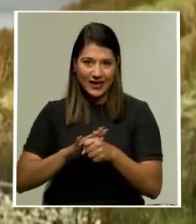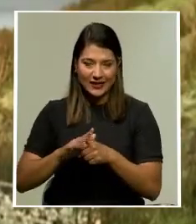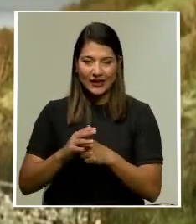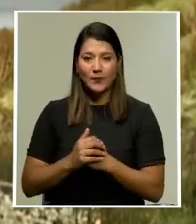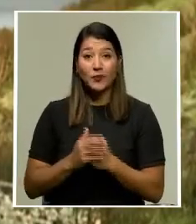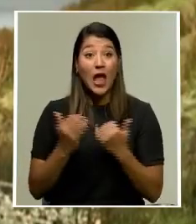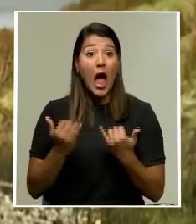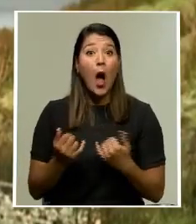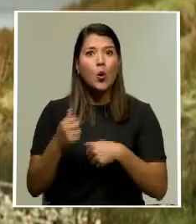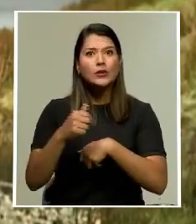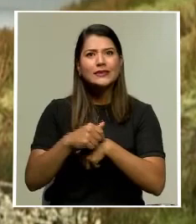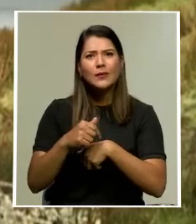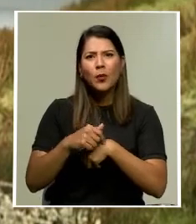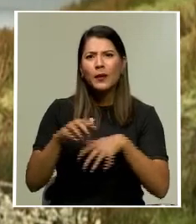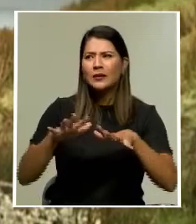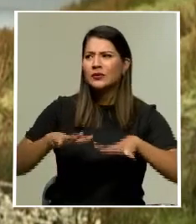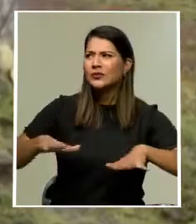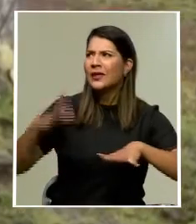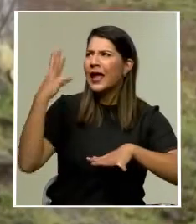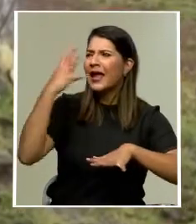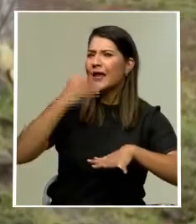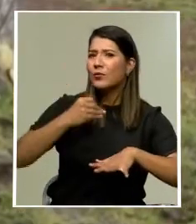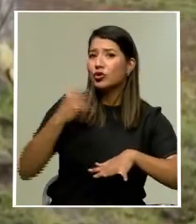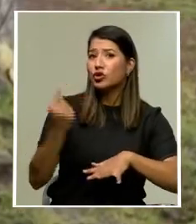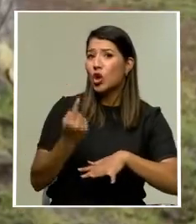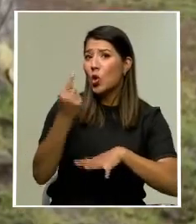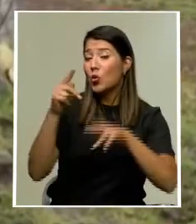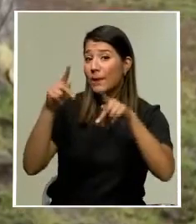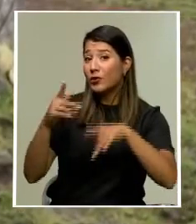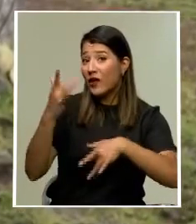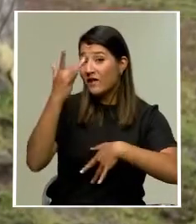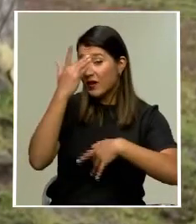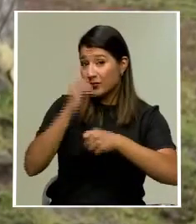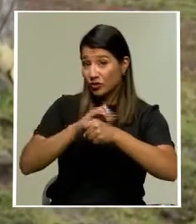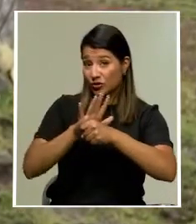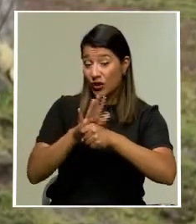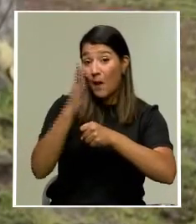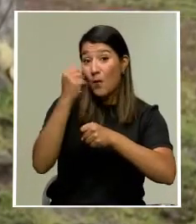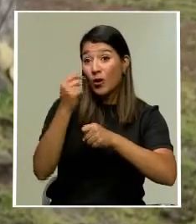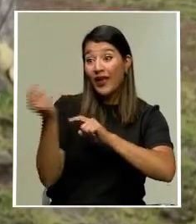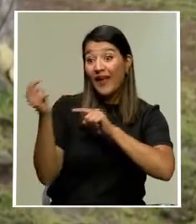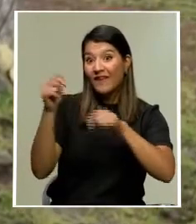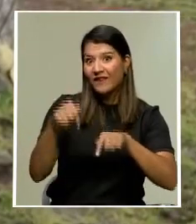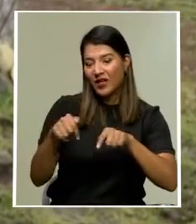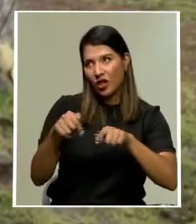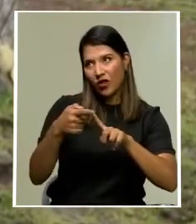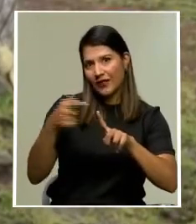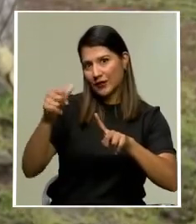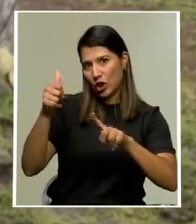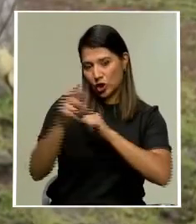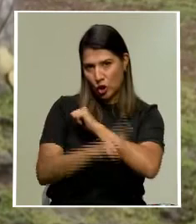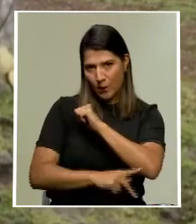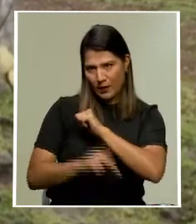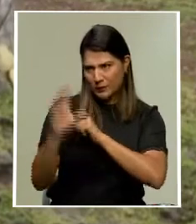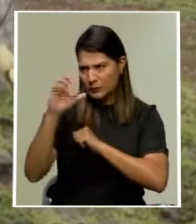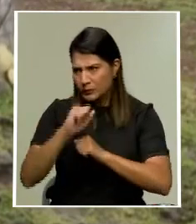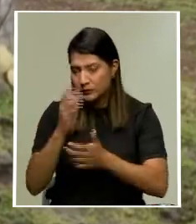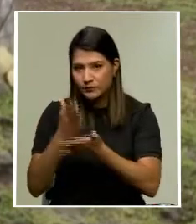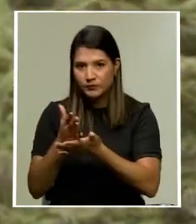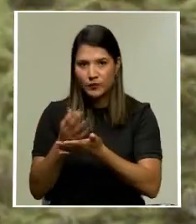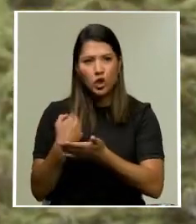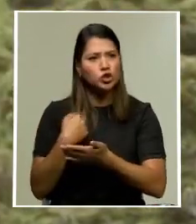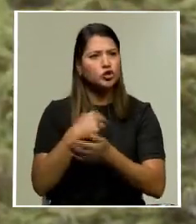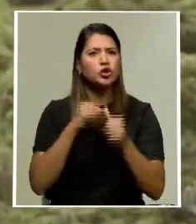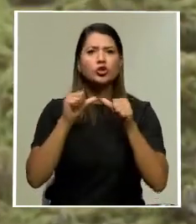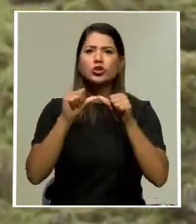En este momento Corvo es el paraíso. Solo hemos tenido un caso de COVID en la isla que vino de fuera del continente y fue detectado. Hemos seguido viviendo con normalidad siguiendo las normas